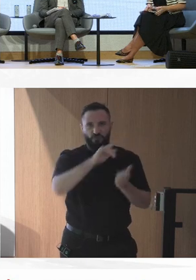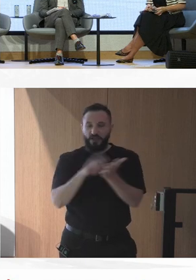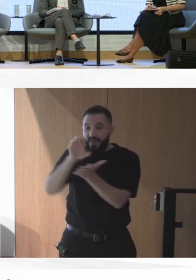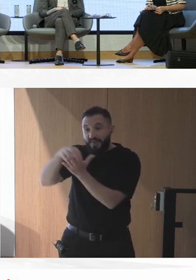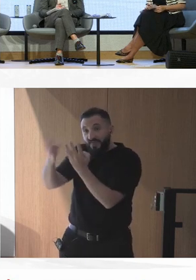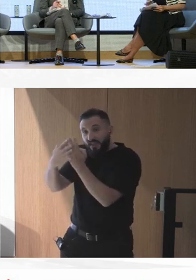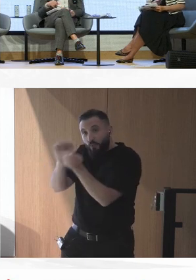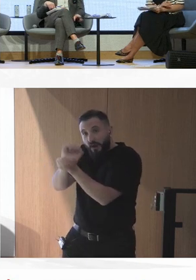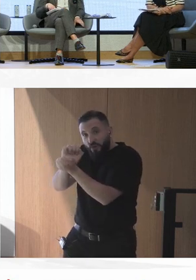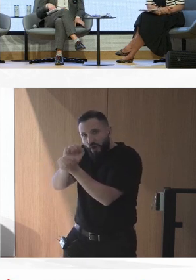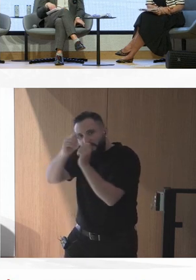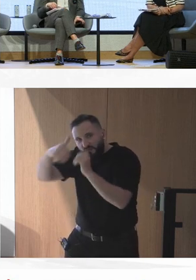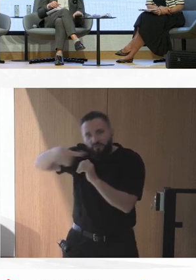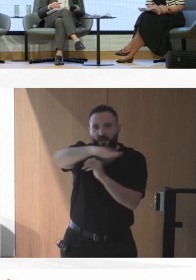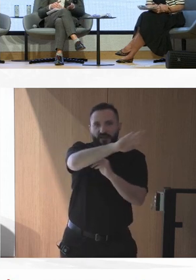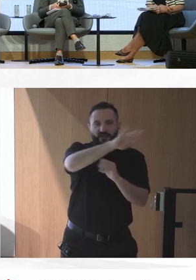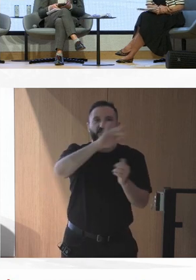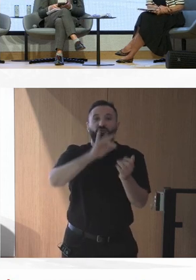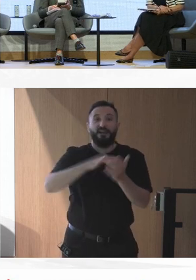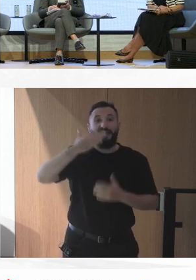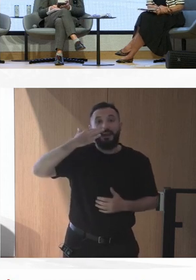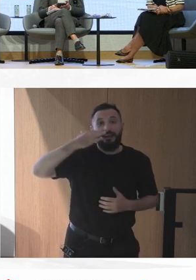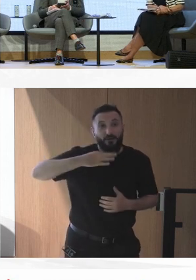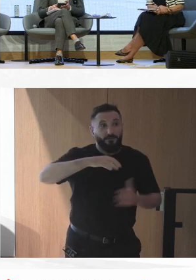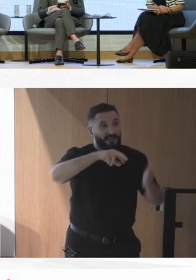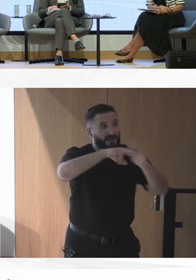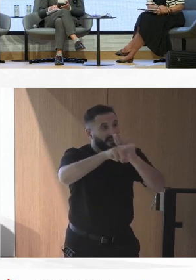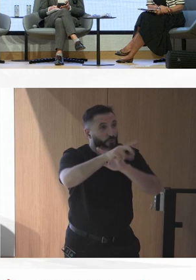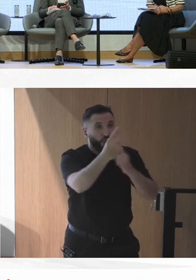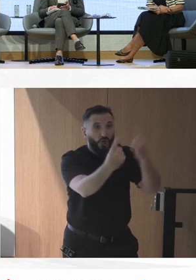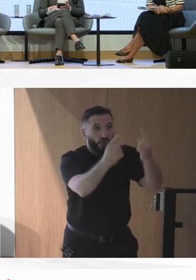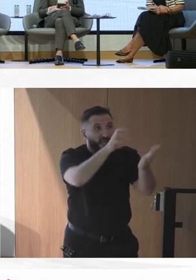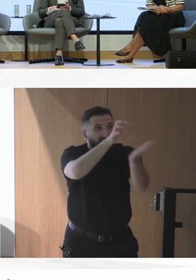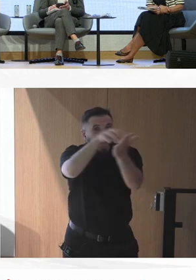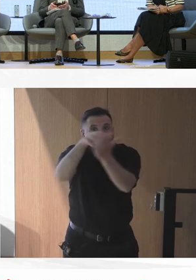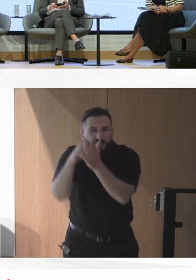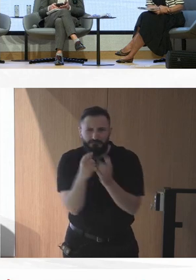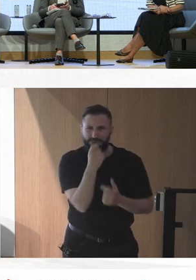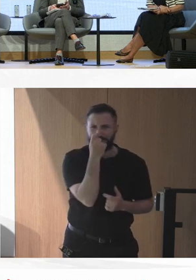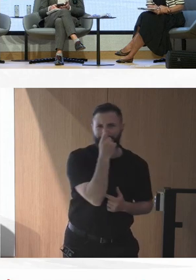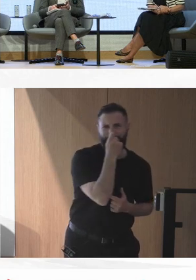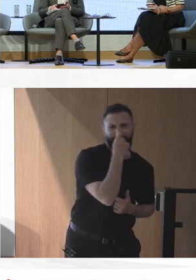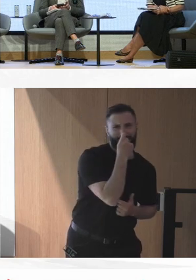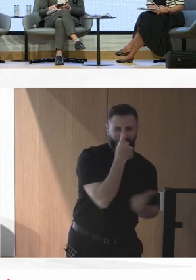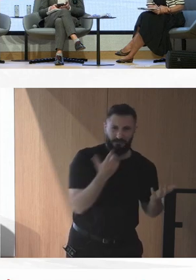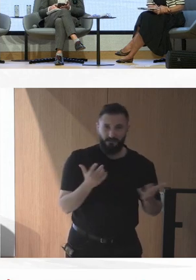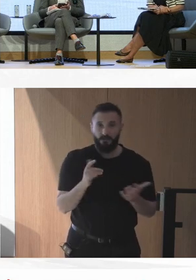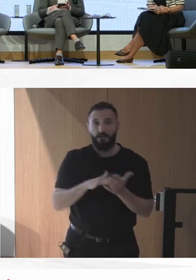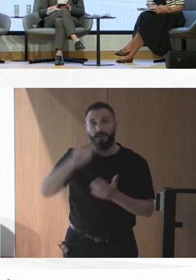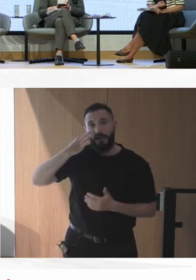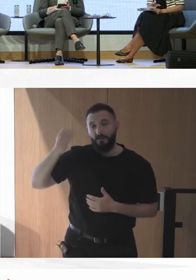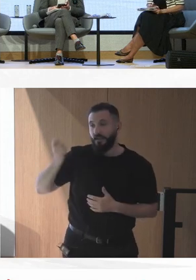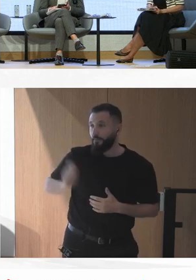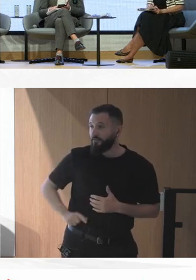circuito penitenciario. Pero esos recursos en la práctica son muy escasos, hay muy pocos. Los profesionales de los juzgados